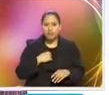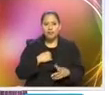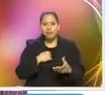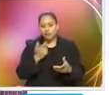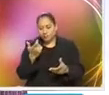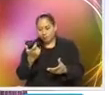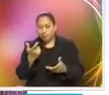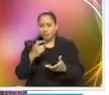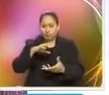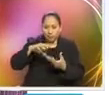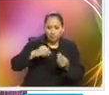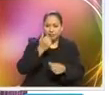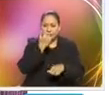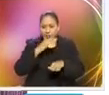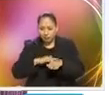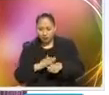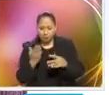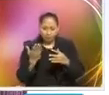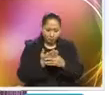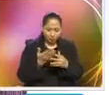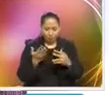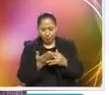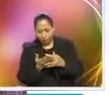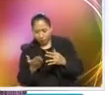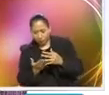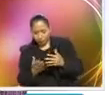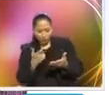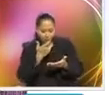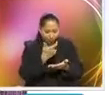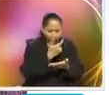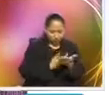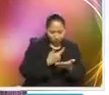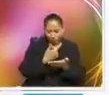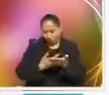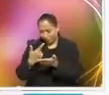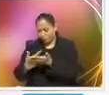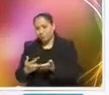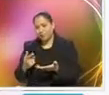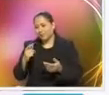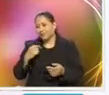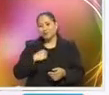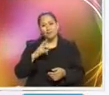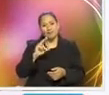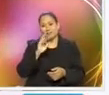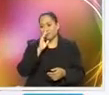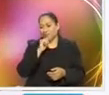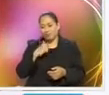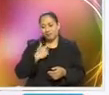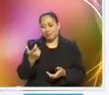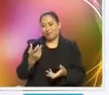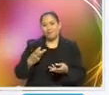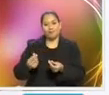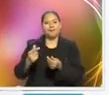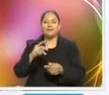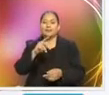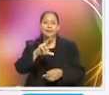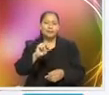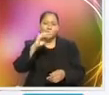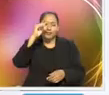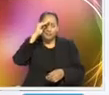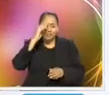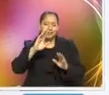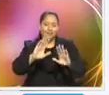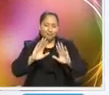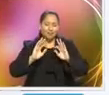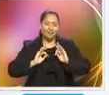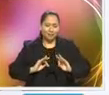de administrarte o de entenderle, ¿no? A la numérica y a los números. No, y yo creo que todo no. ese rollo, ¿no? Yo creo que no hay que tensarnos, hay que relajarnos porque